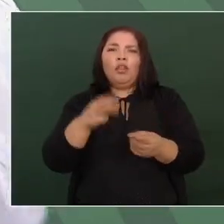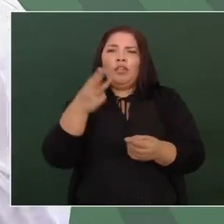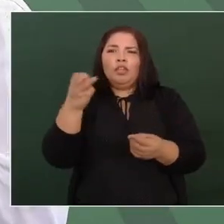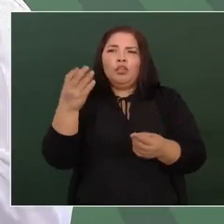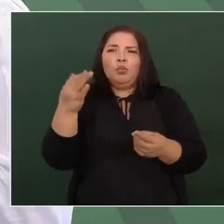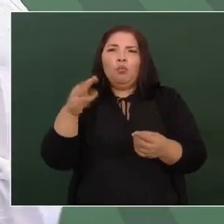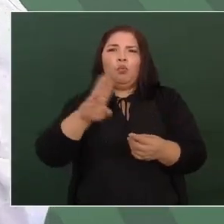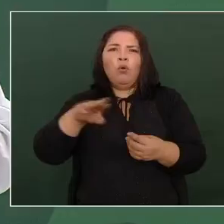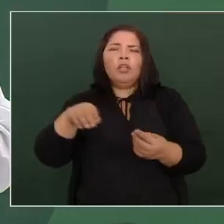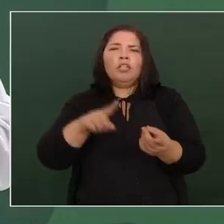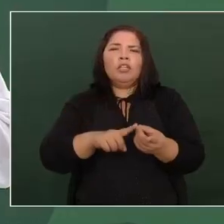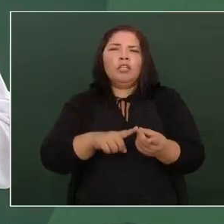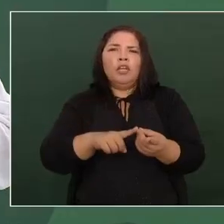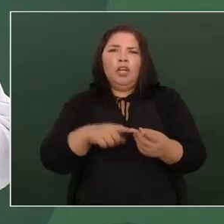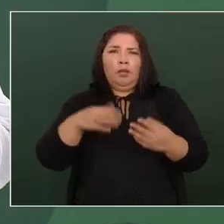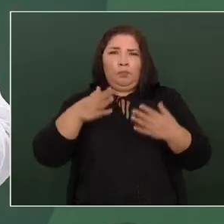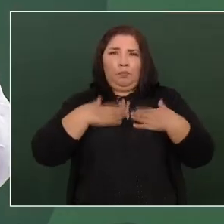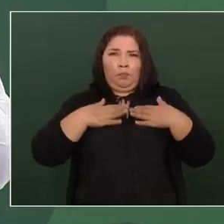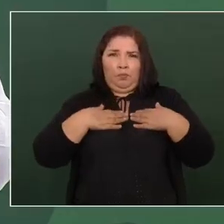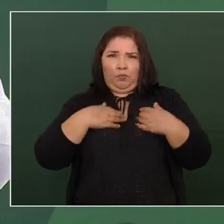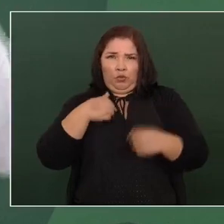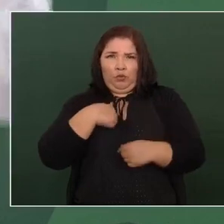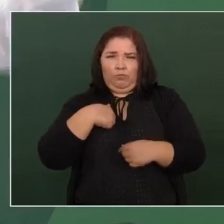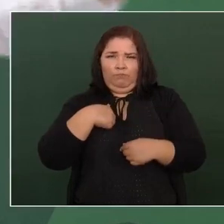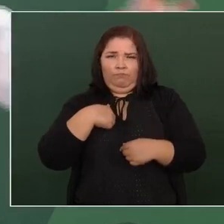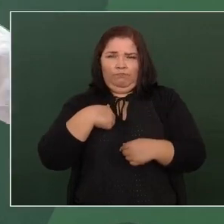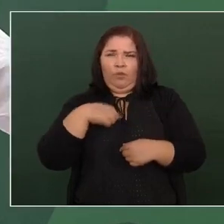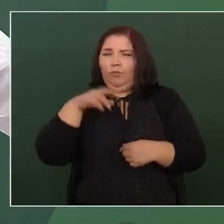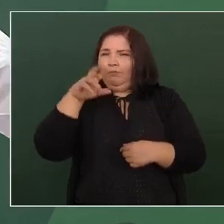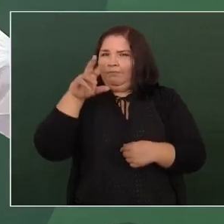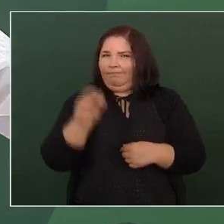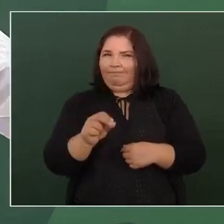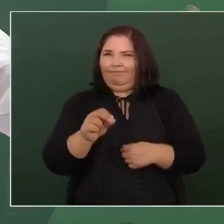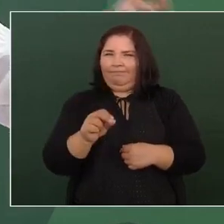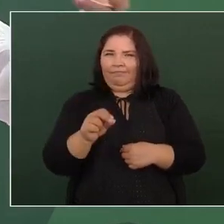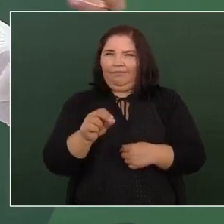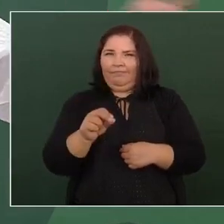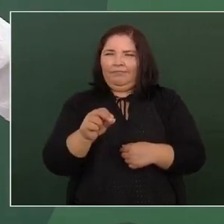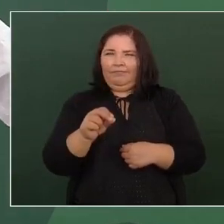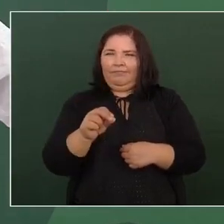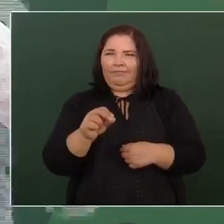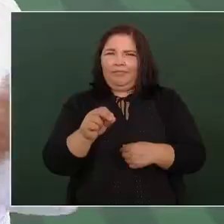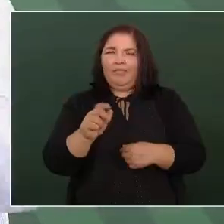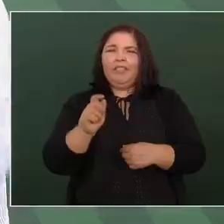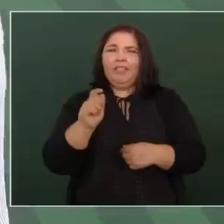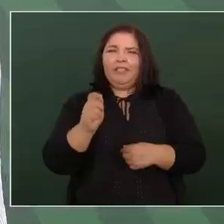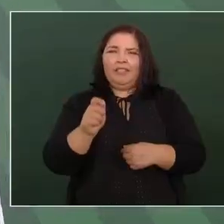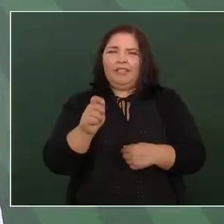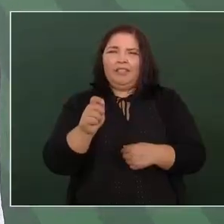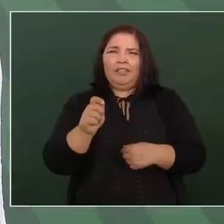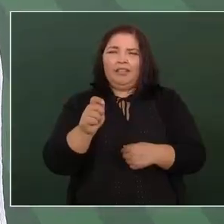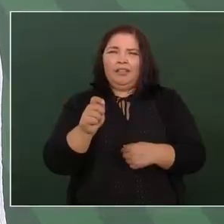Y no es un asunto conmigo, es un asunto con